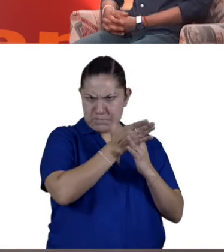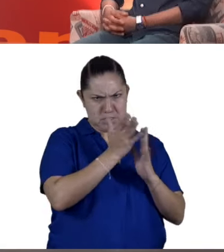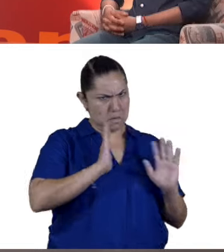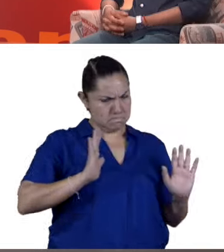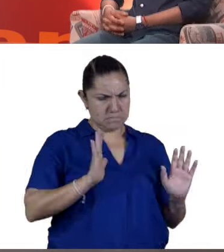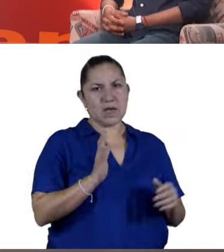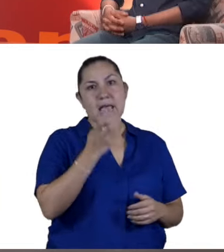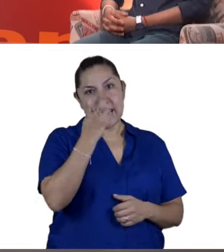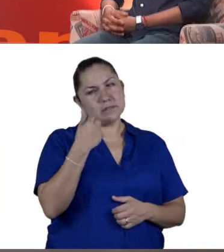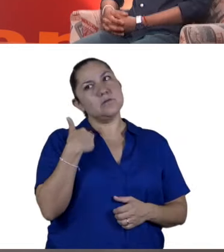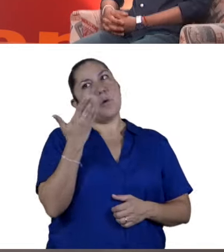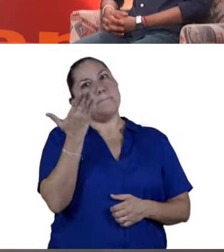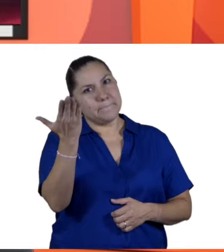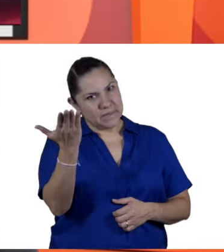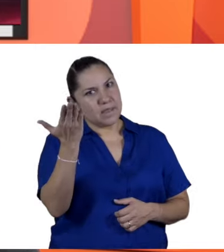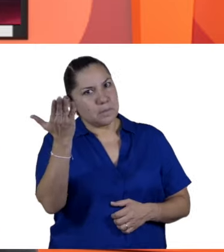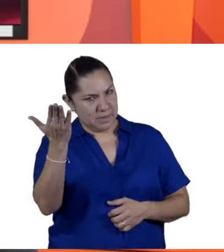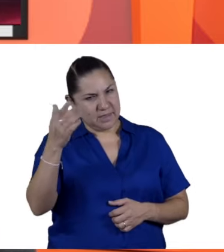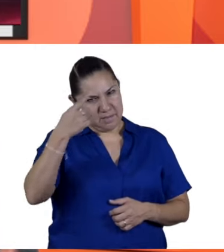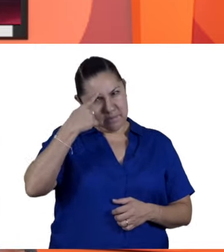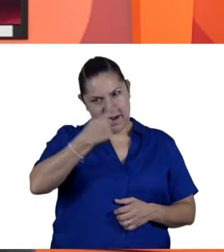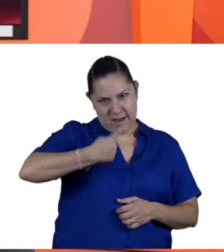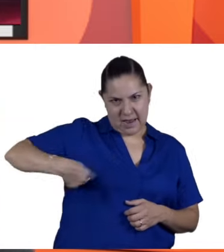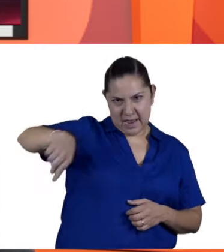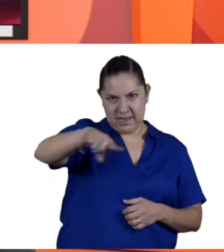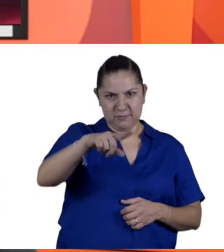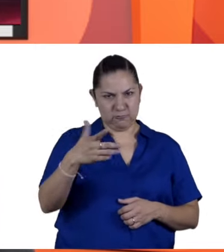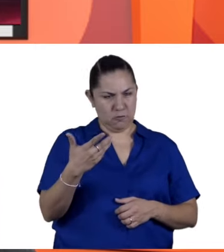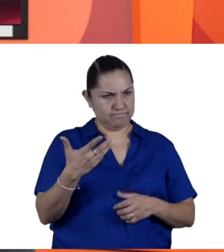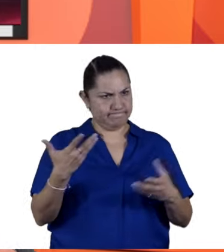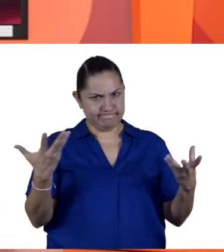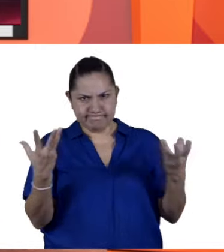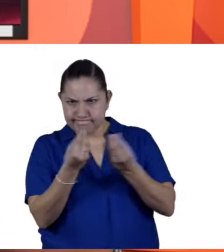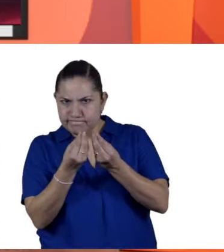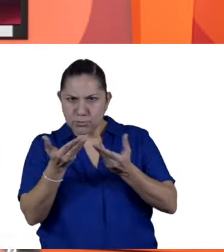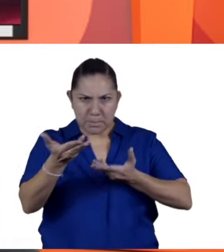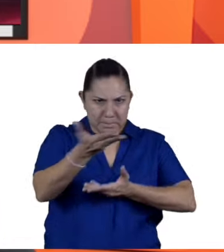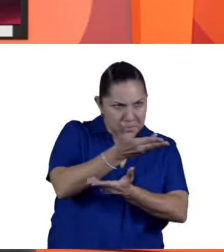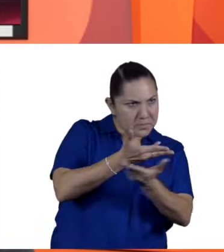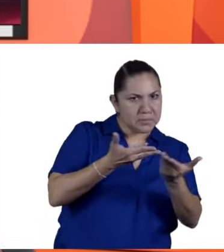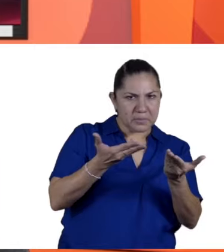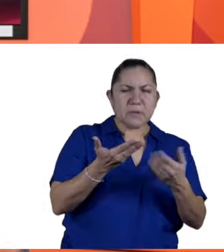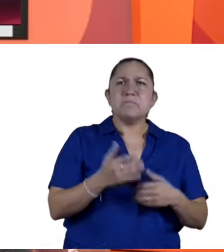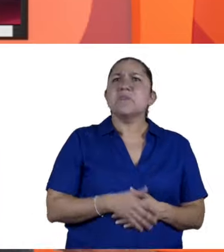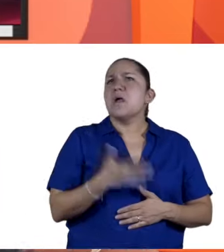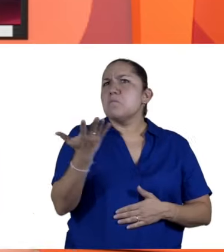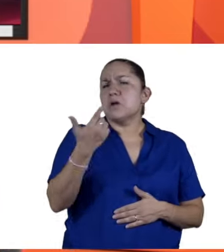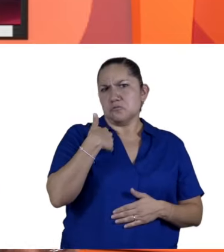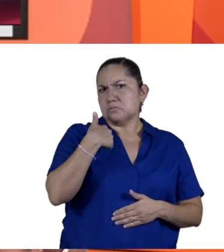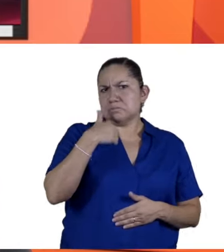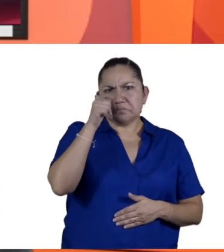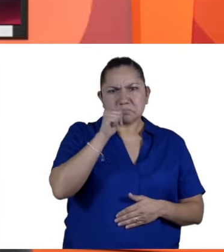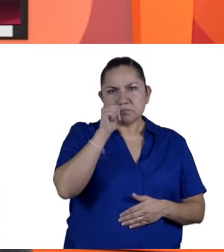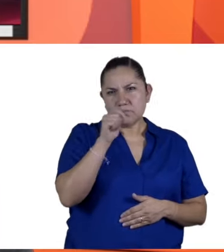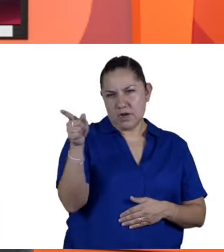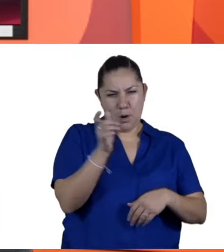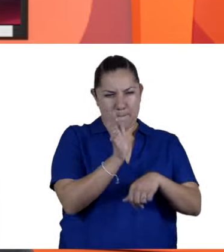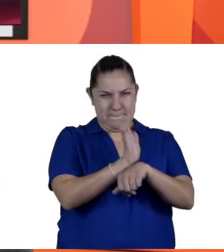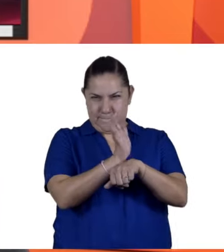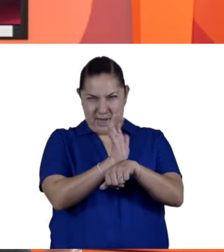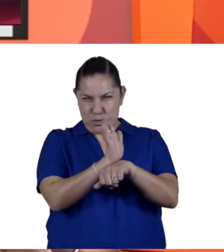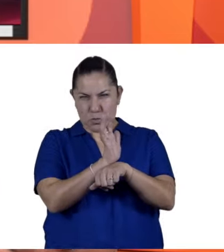principal, este, pero la verdad es que me ha tocado como sentir mucho apoyo en alguna junta de producción